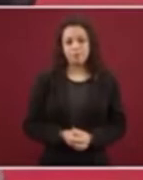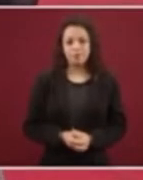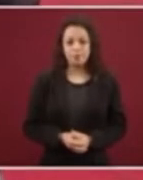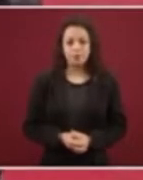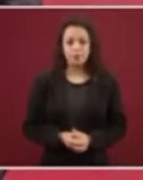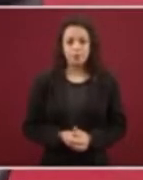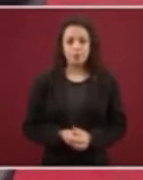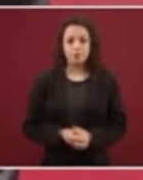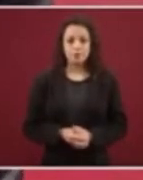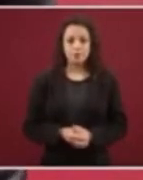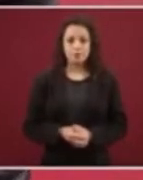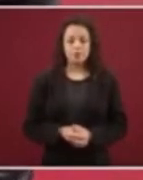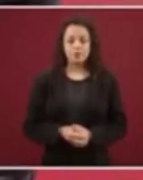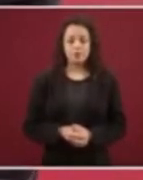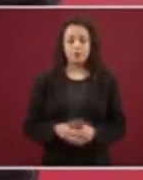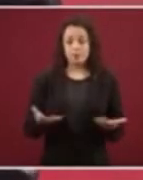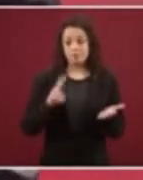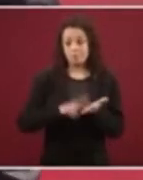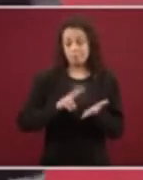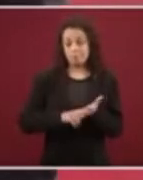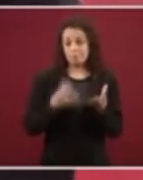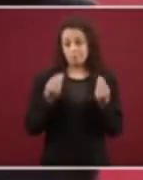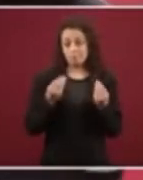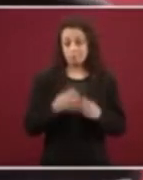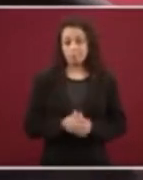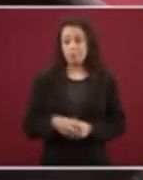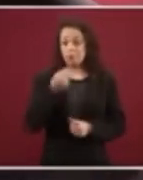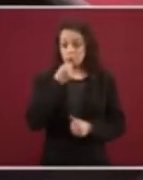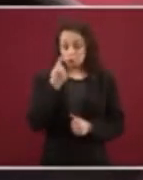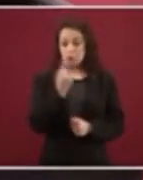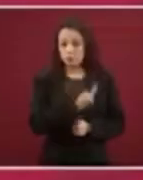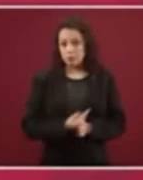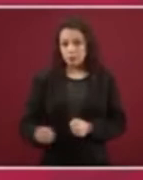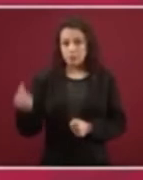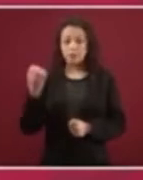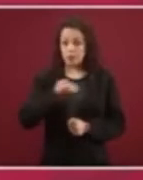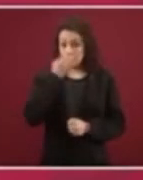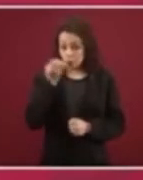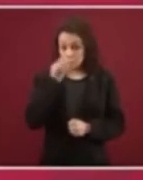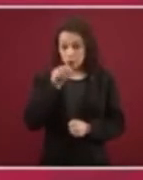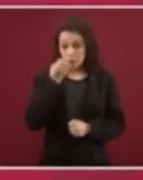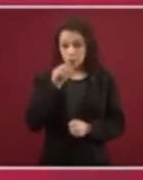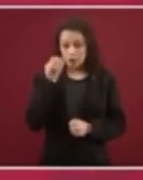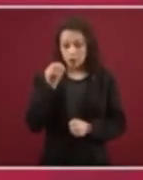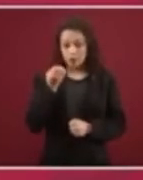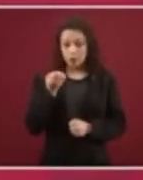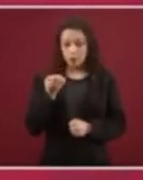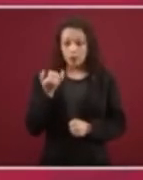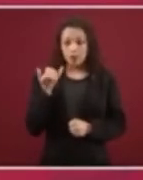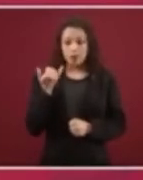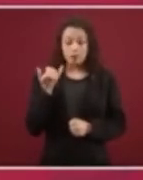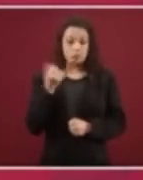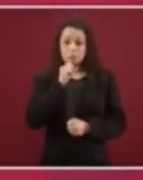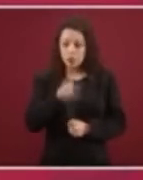se pueda modificar esta. Los niños de las escuelas hasta